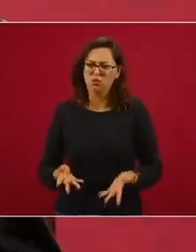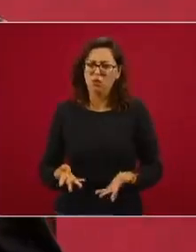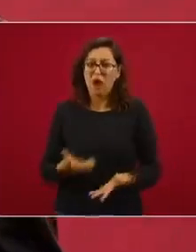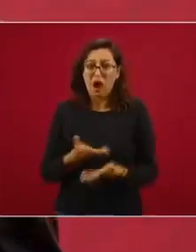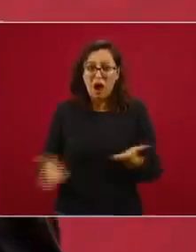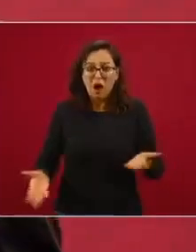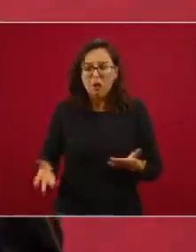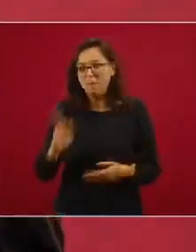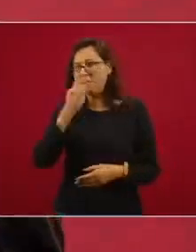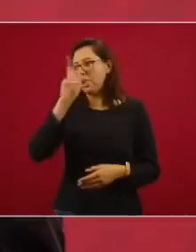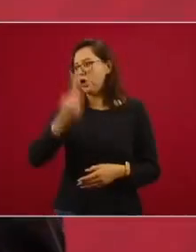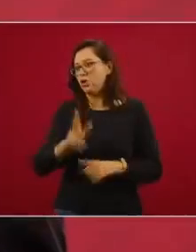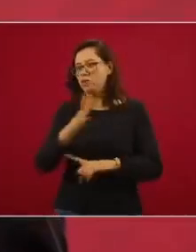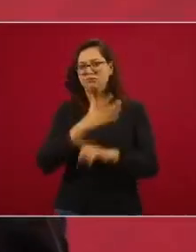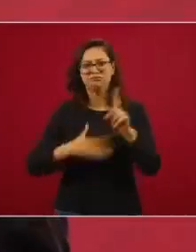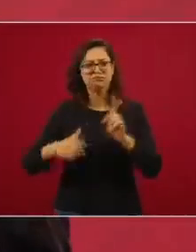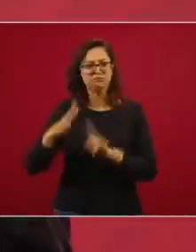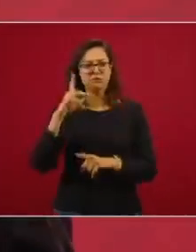ahora,